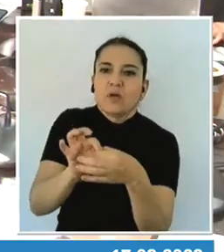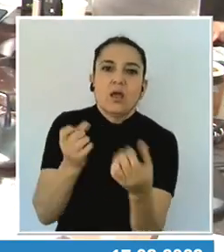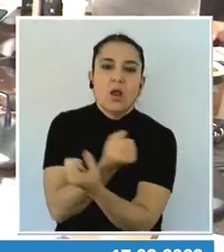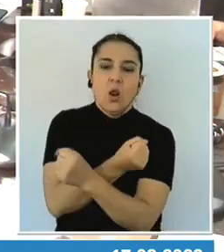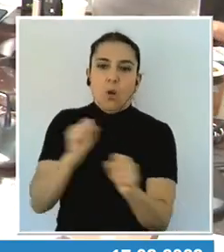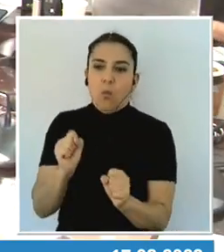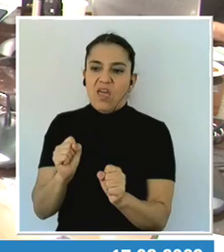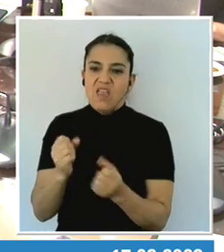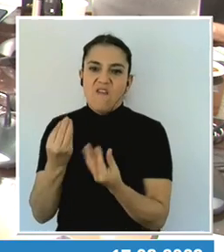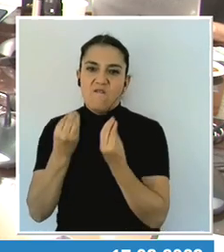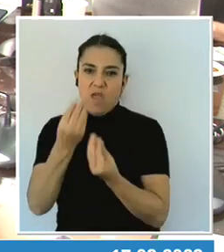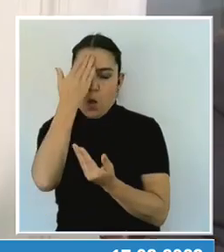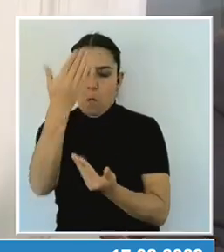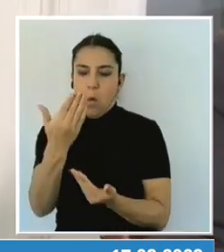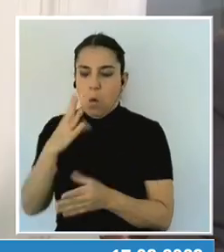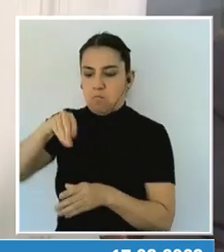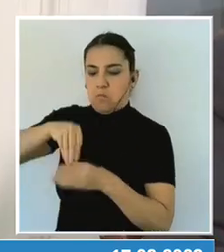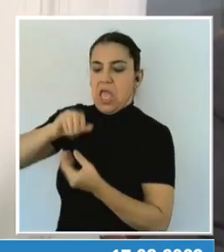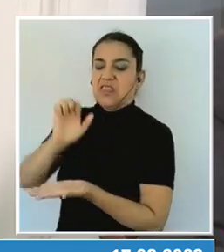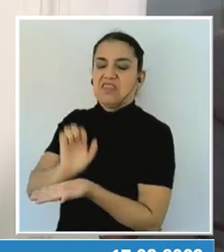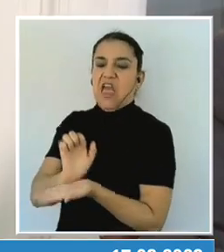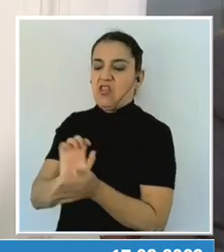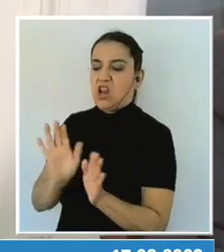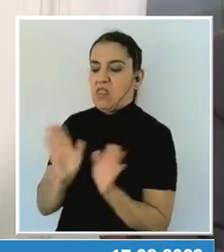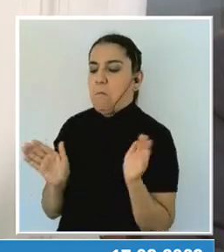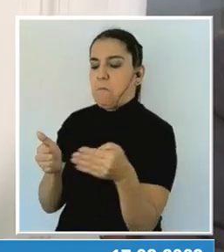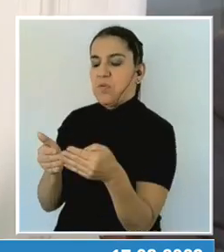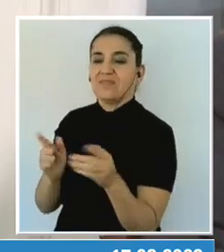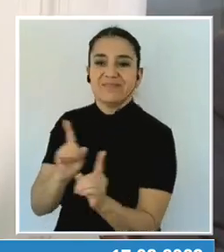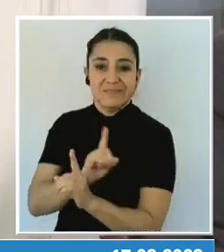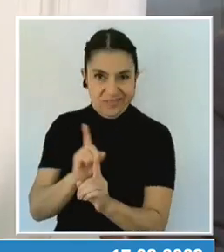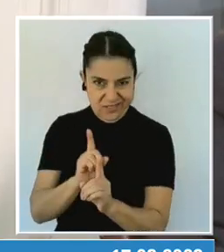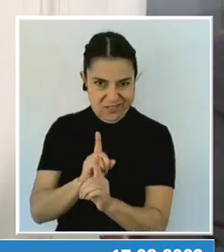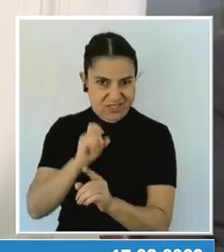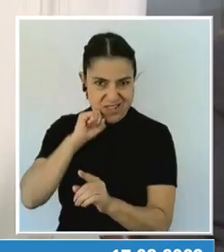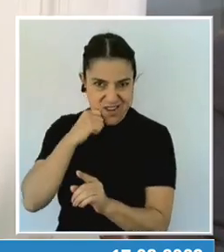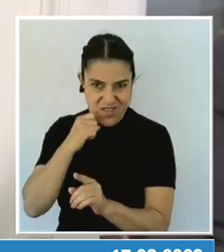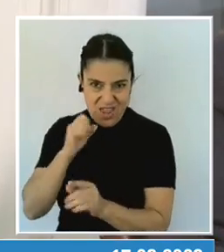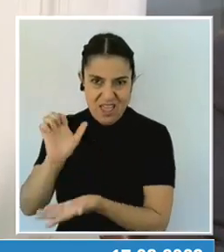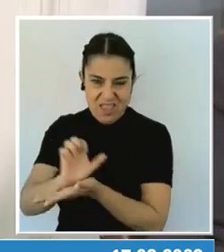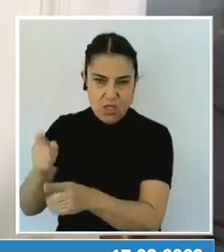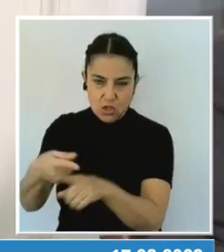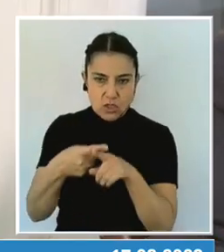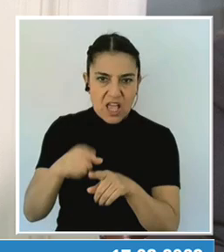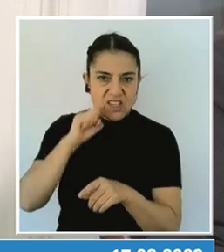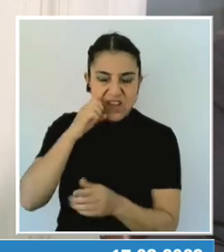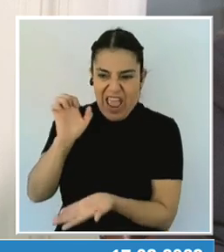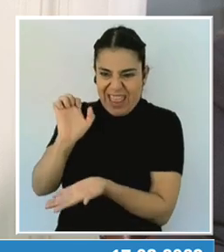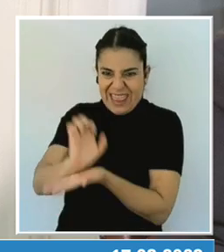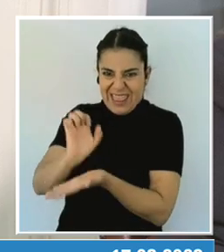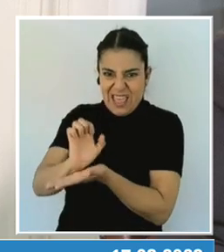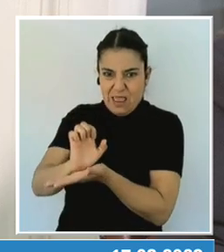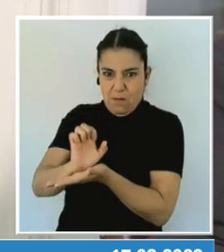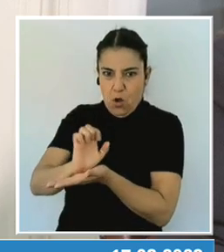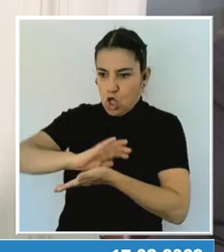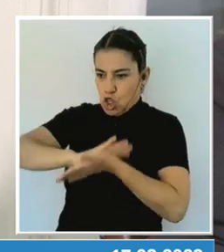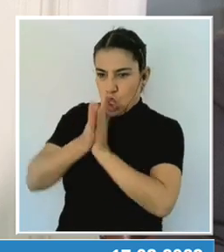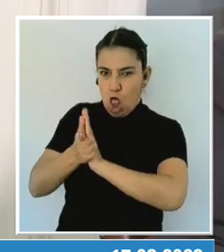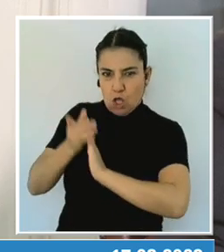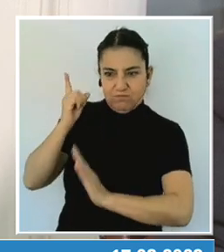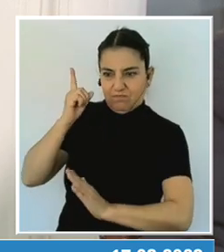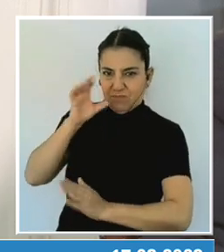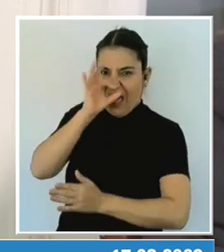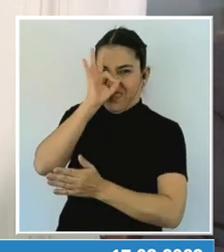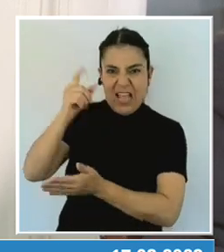es Estado social. Eso es estatismo, totalitarismo, dictadura,